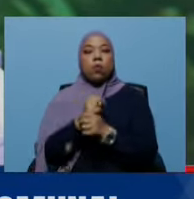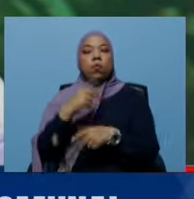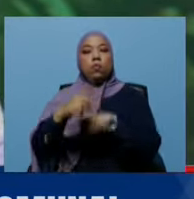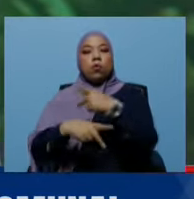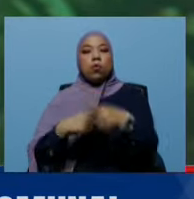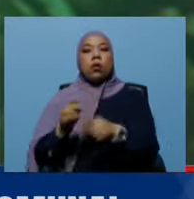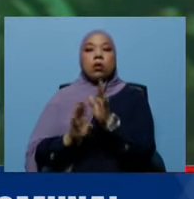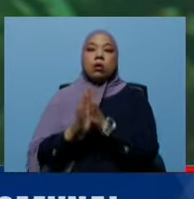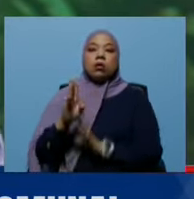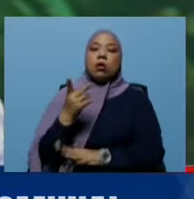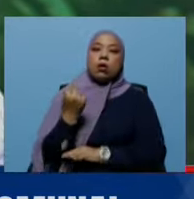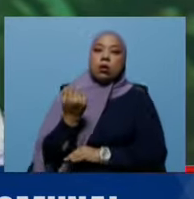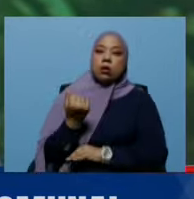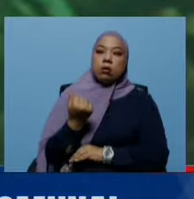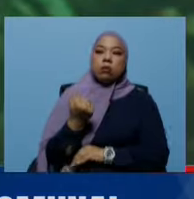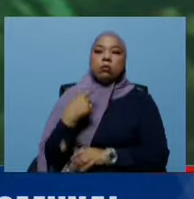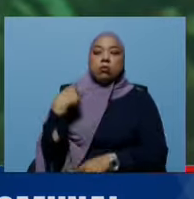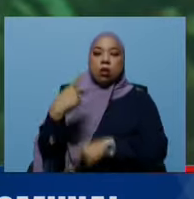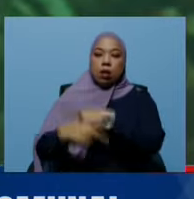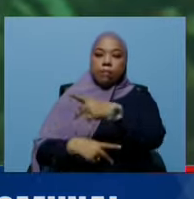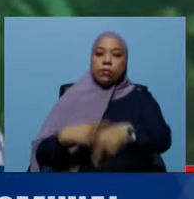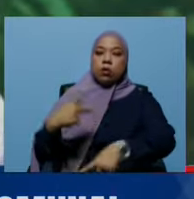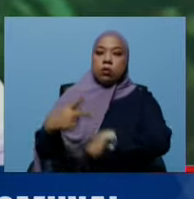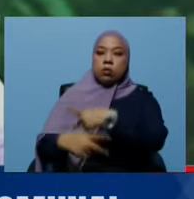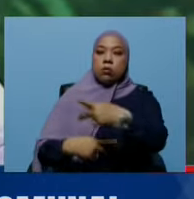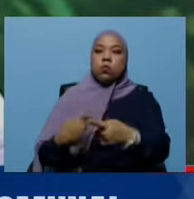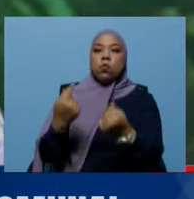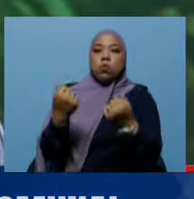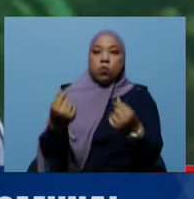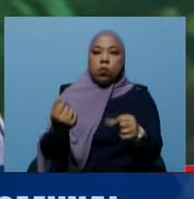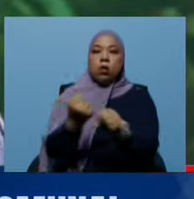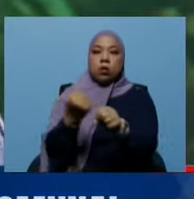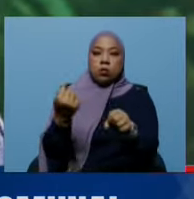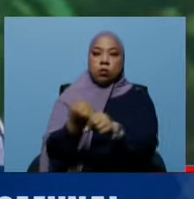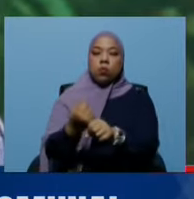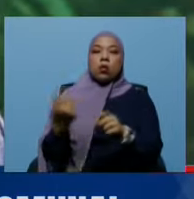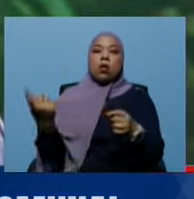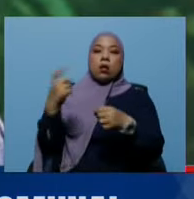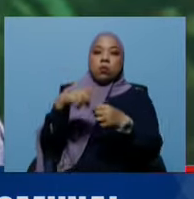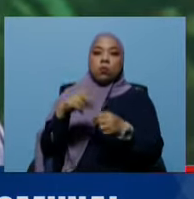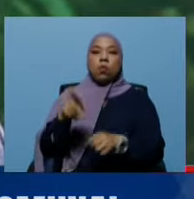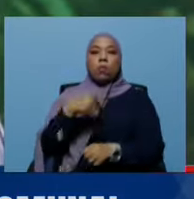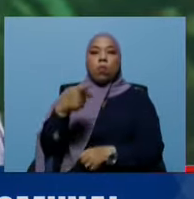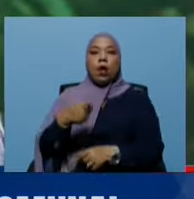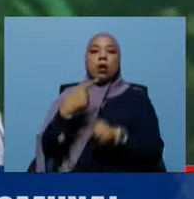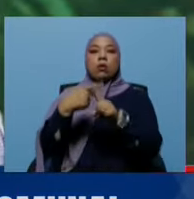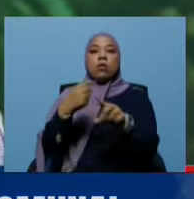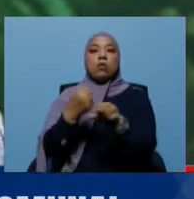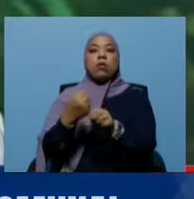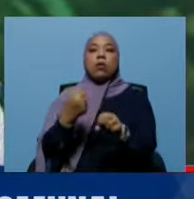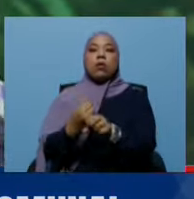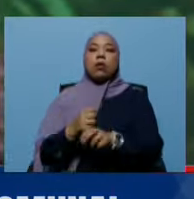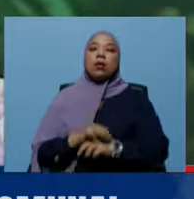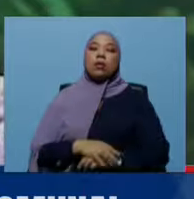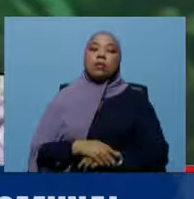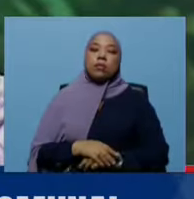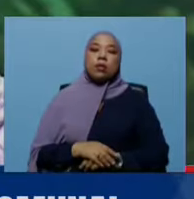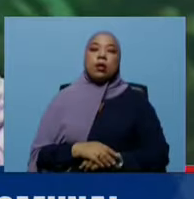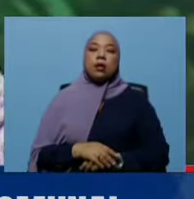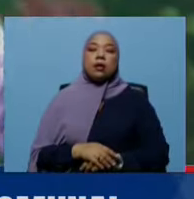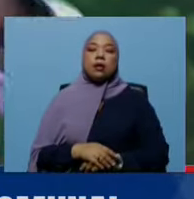del crecimiento económico, de la producción, del crecimiento del ingreso por impuesto? ¿Qué